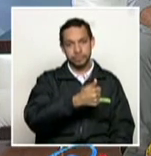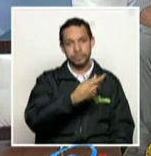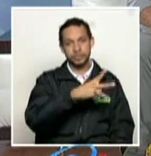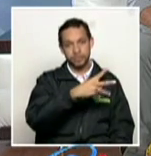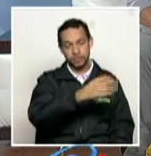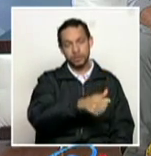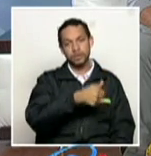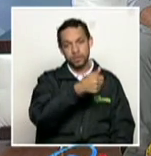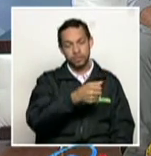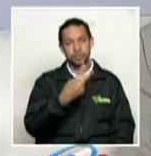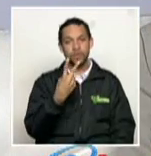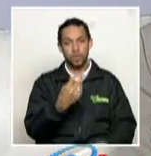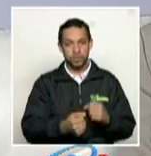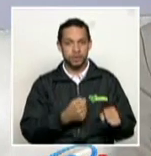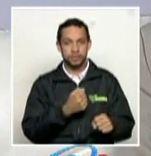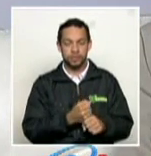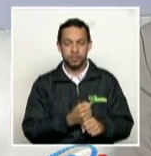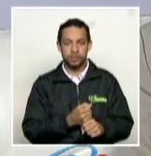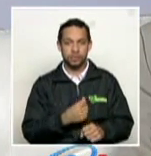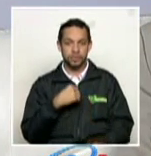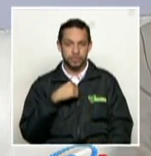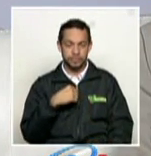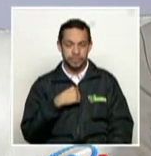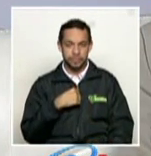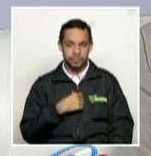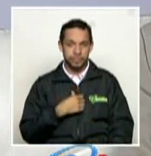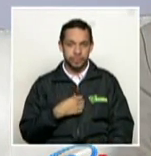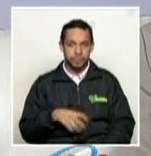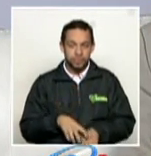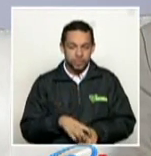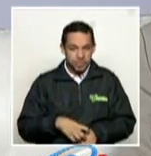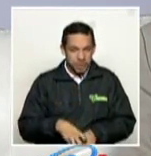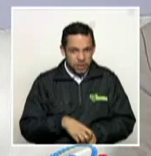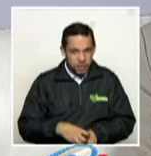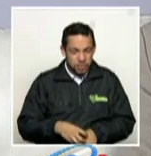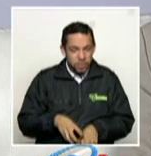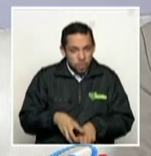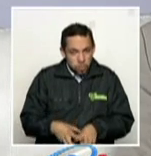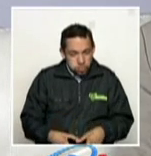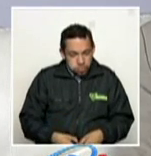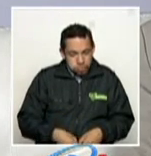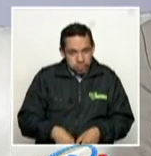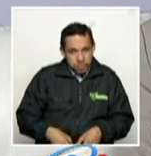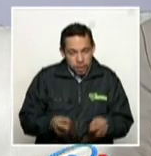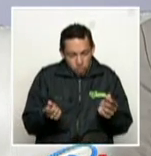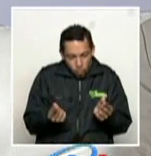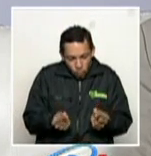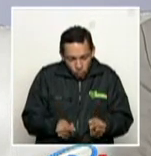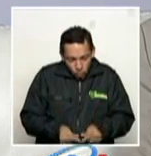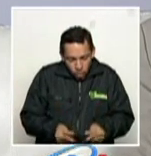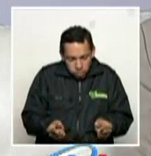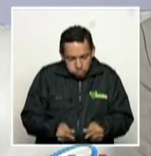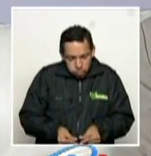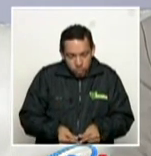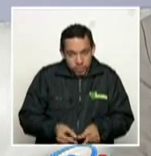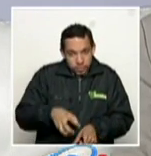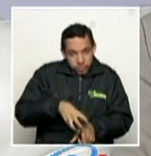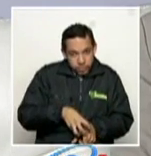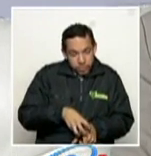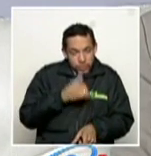2 años tuvo infecciones urinarias a repetición. Tiene reimplante de uretra vesícula